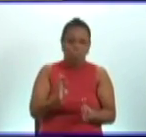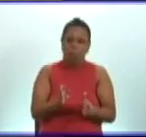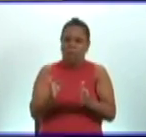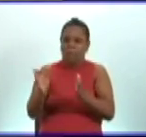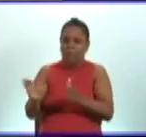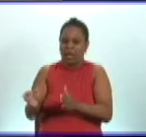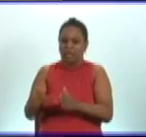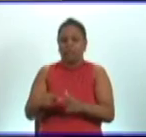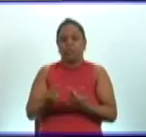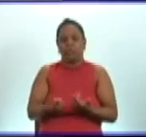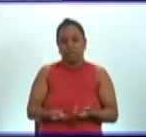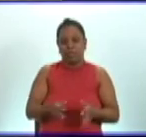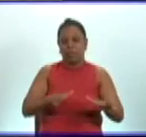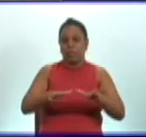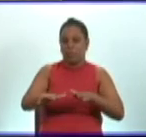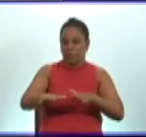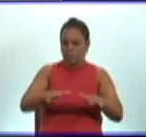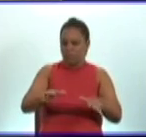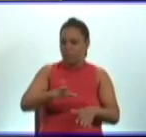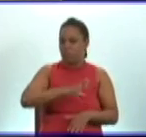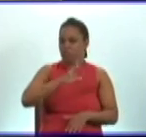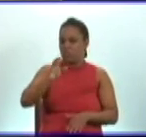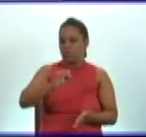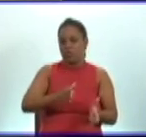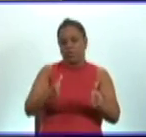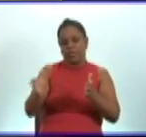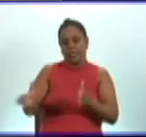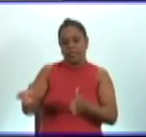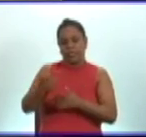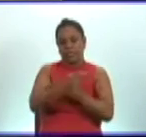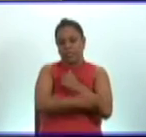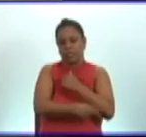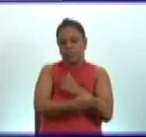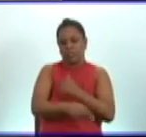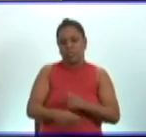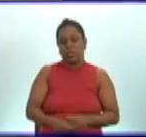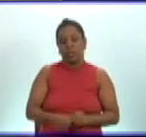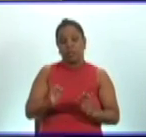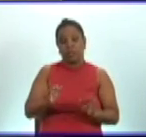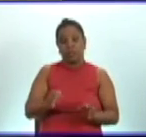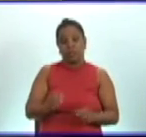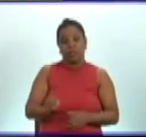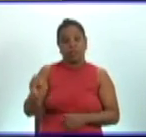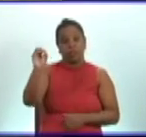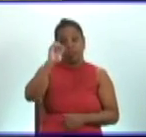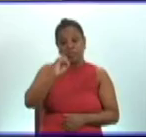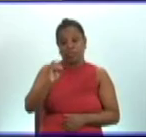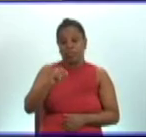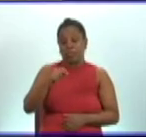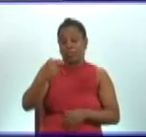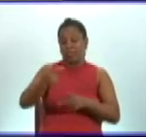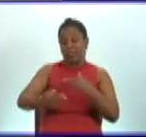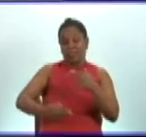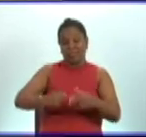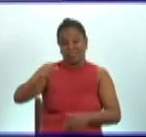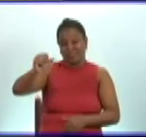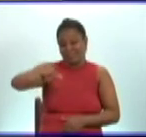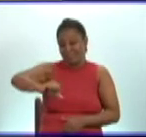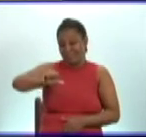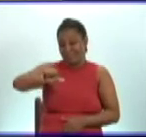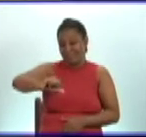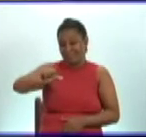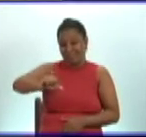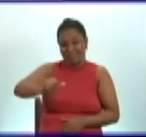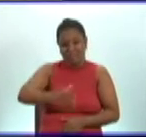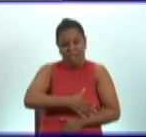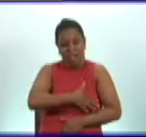manifestaciones patrióticas en esta región del país. Y precisamente fue en Occidente donde ocurrió este horrendo crimen. Además, una